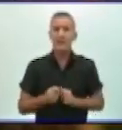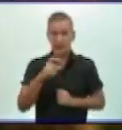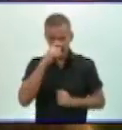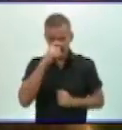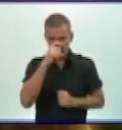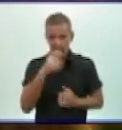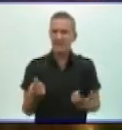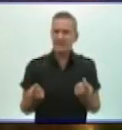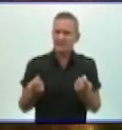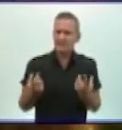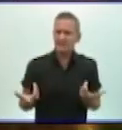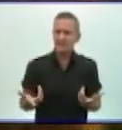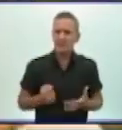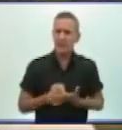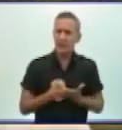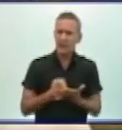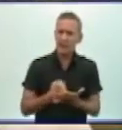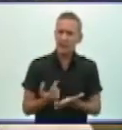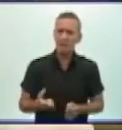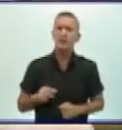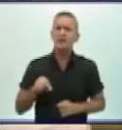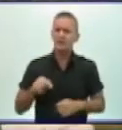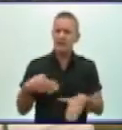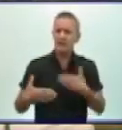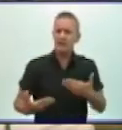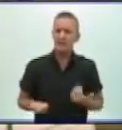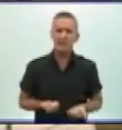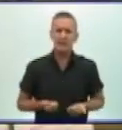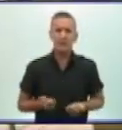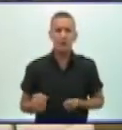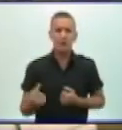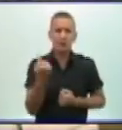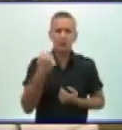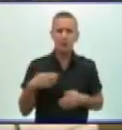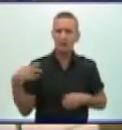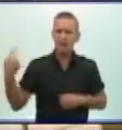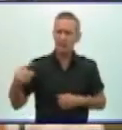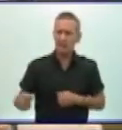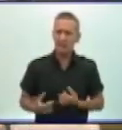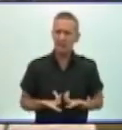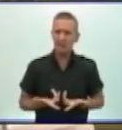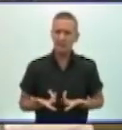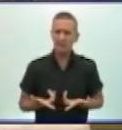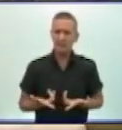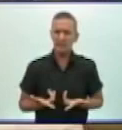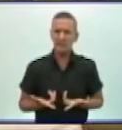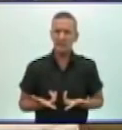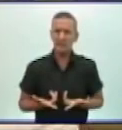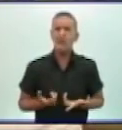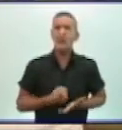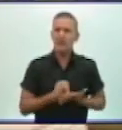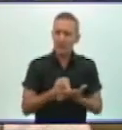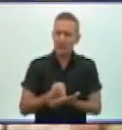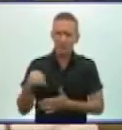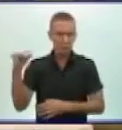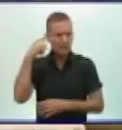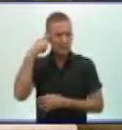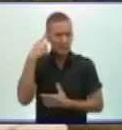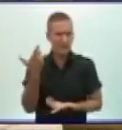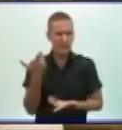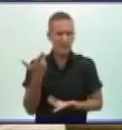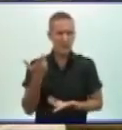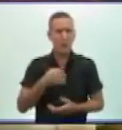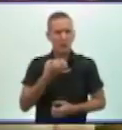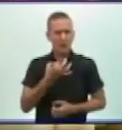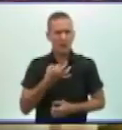una necesidad del aporte de esa participación, que no es solamente desde la práctica propiamente, sino desde el aporte de las ideas también, como bien